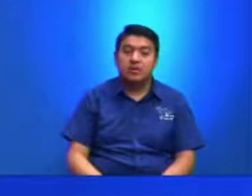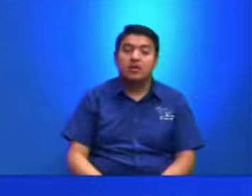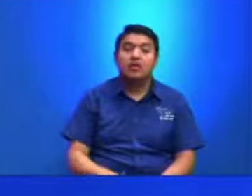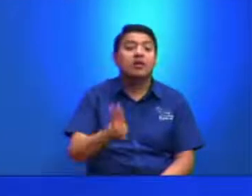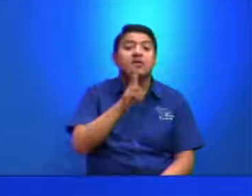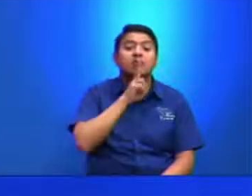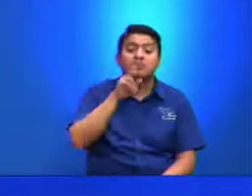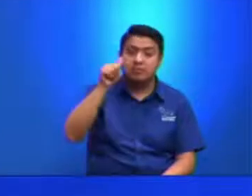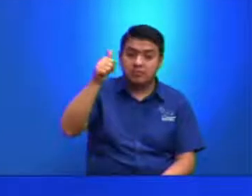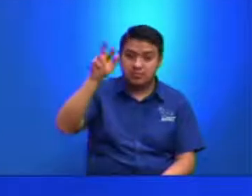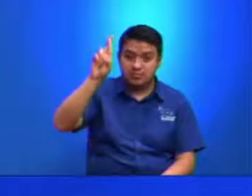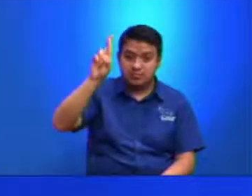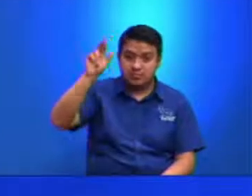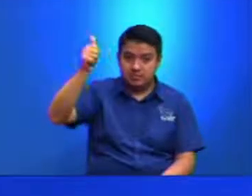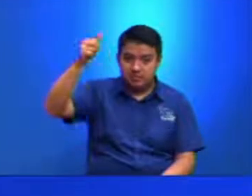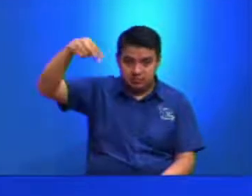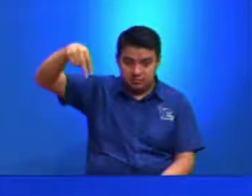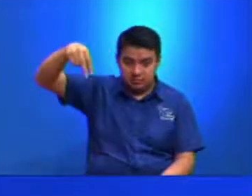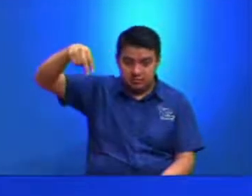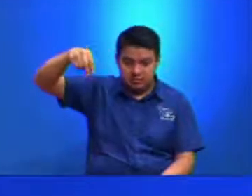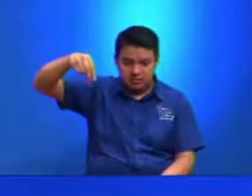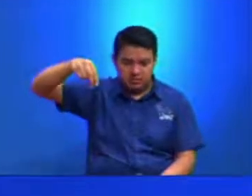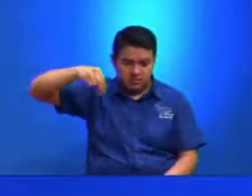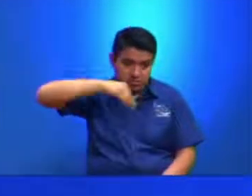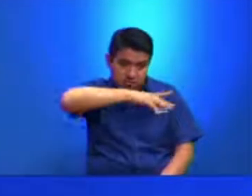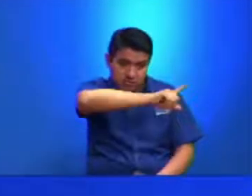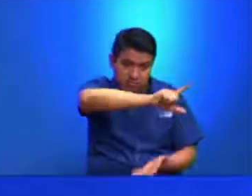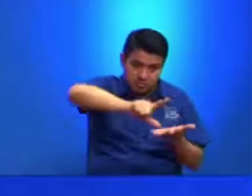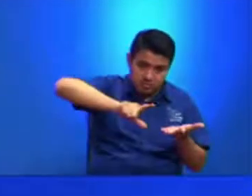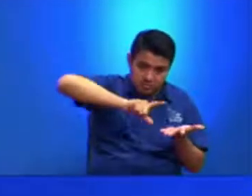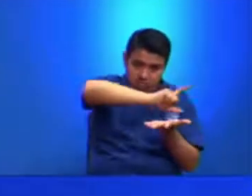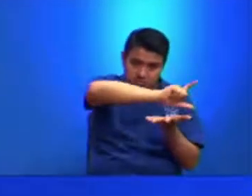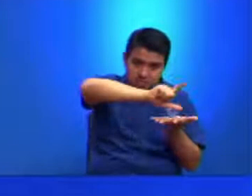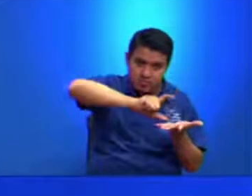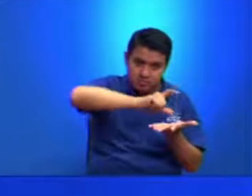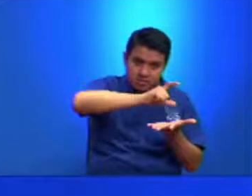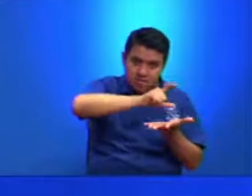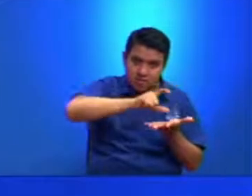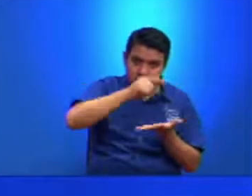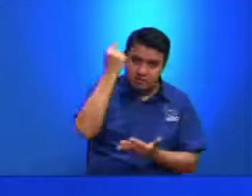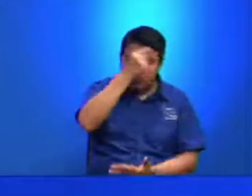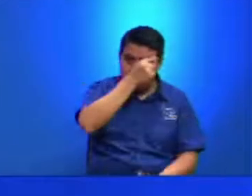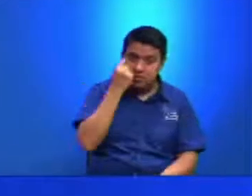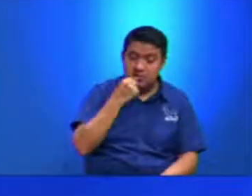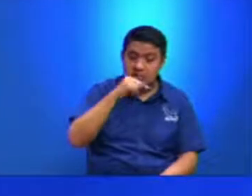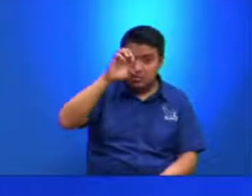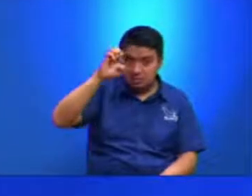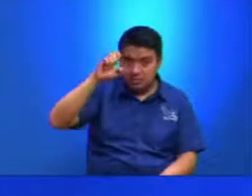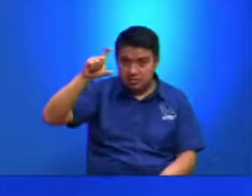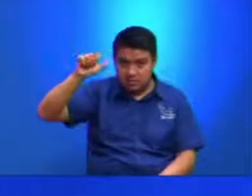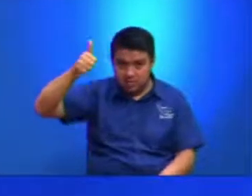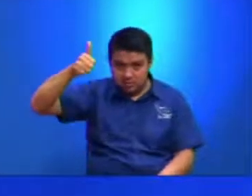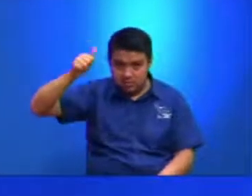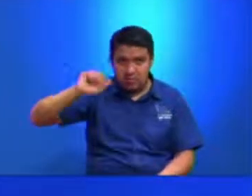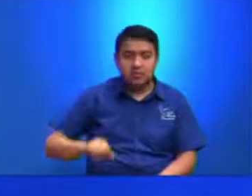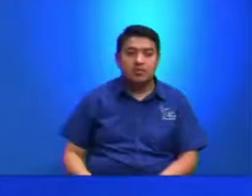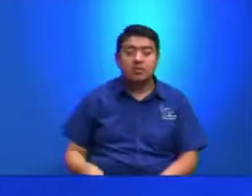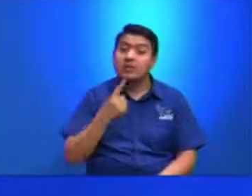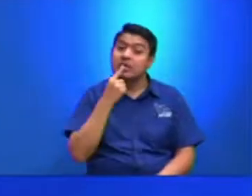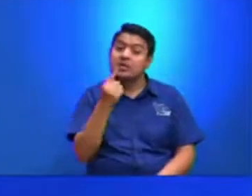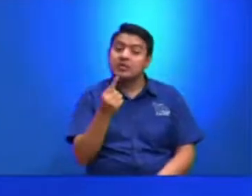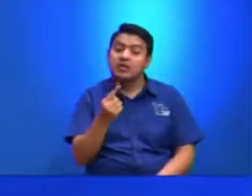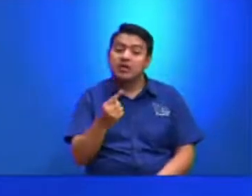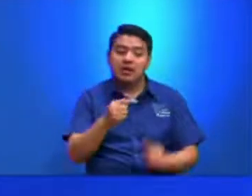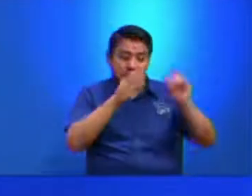muy seca, y seca el ojo de uno. Entonces dice acá Job 17:5, el que adula a